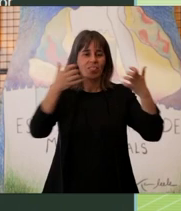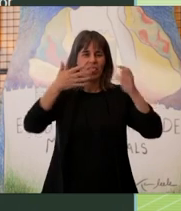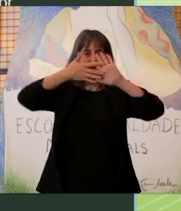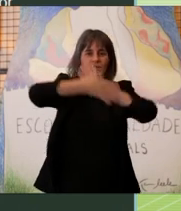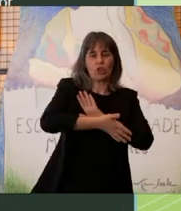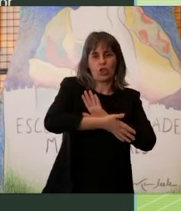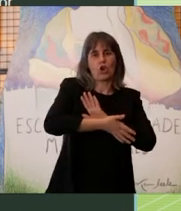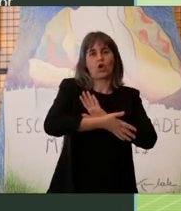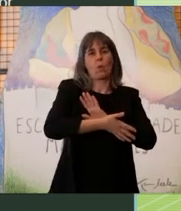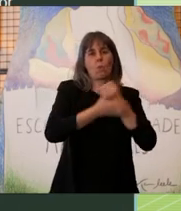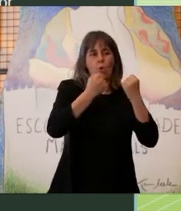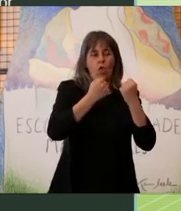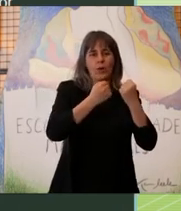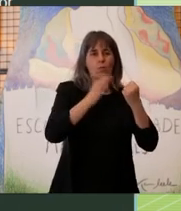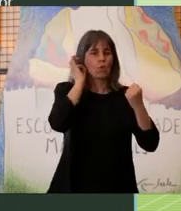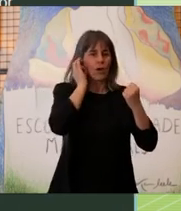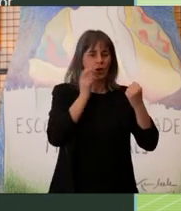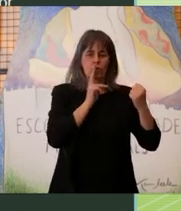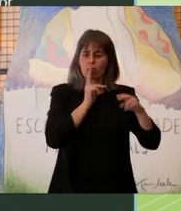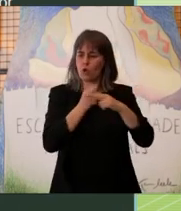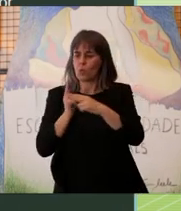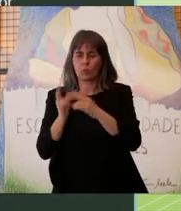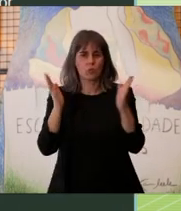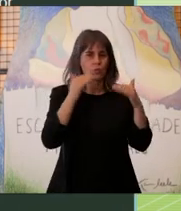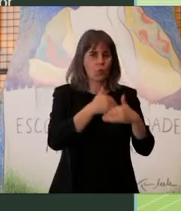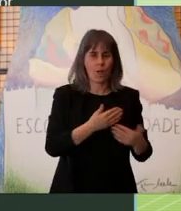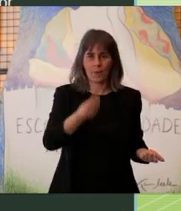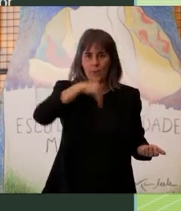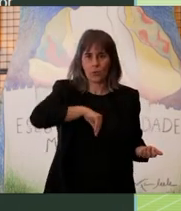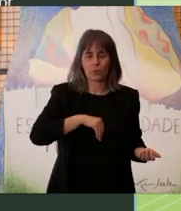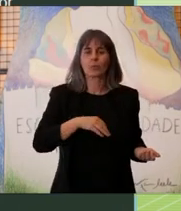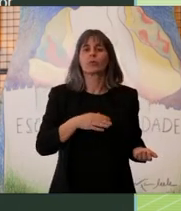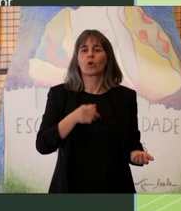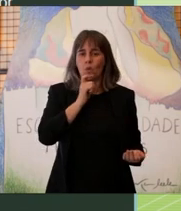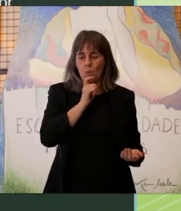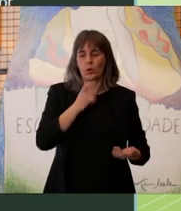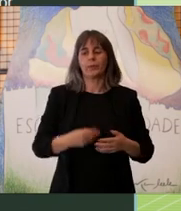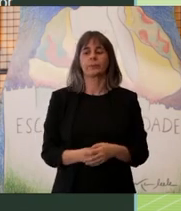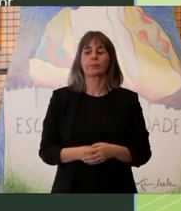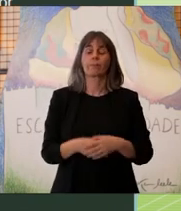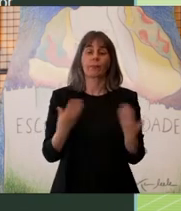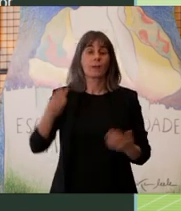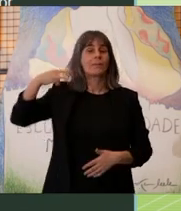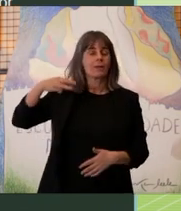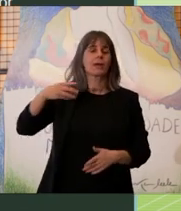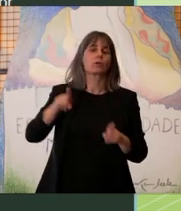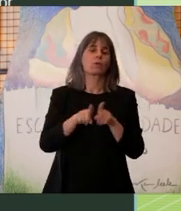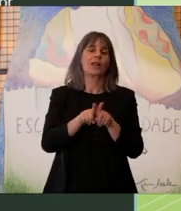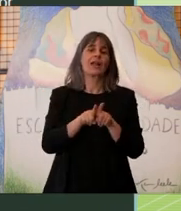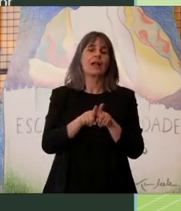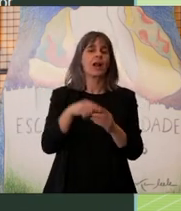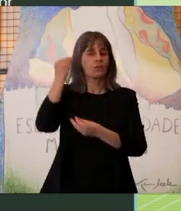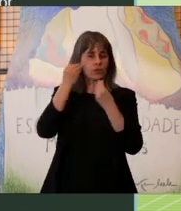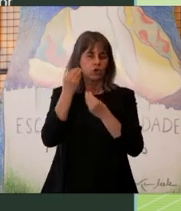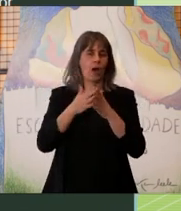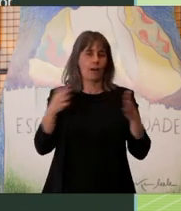de poder que llevamos a cuestas y meriver contesta a preguntas con una reflexión muy amplia pero